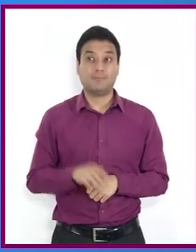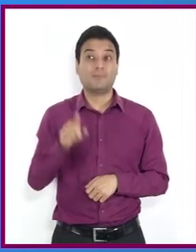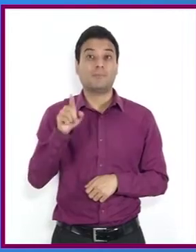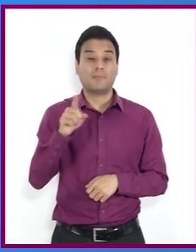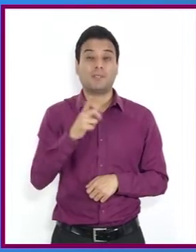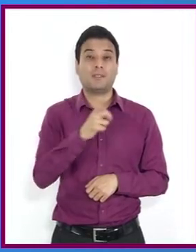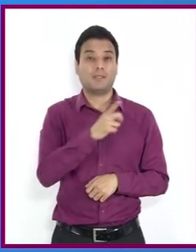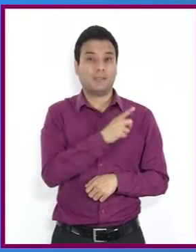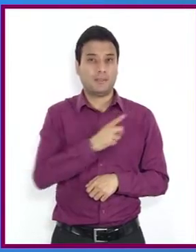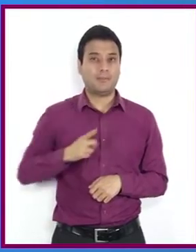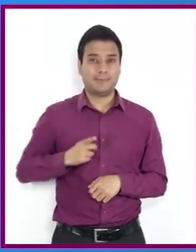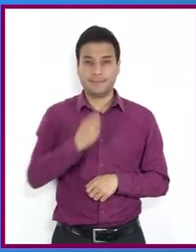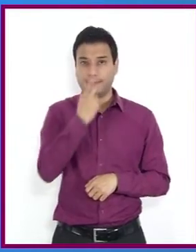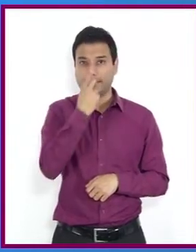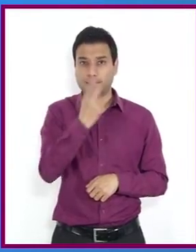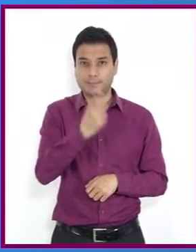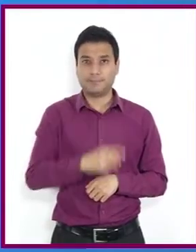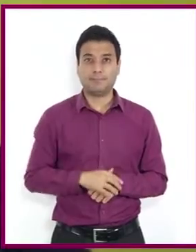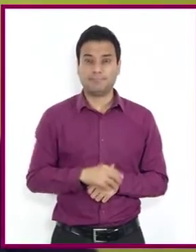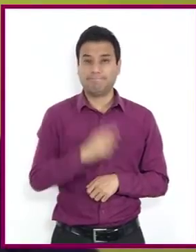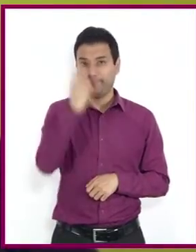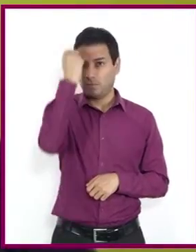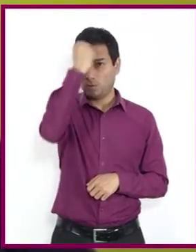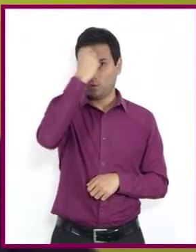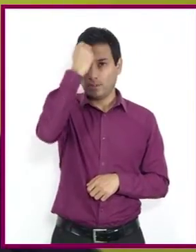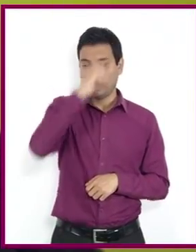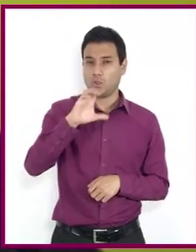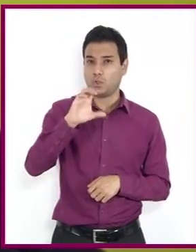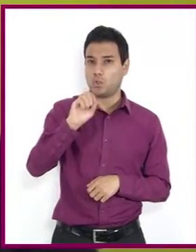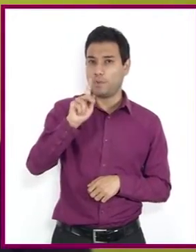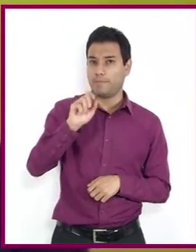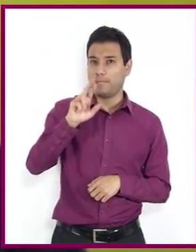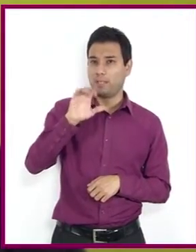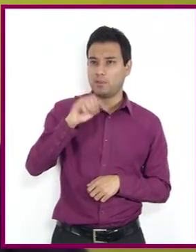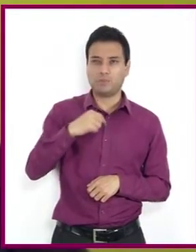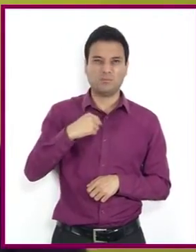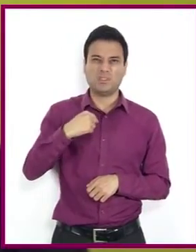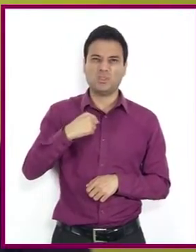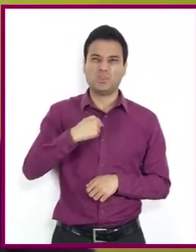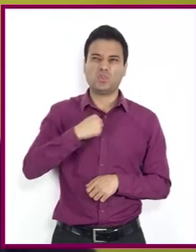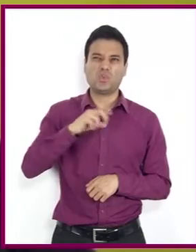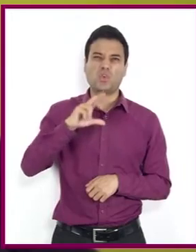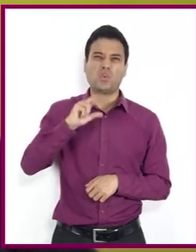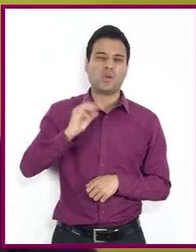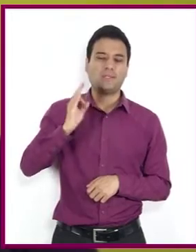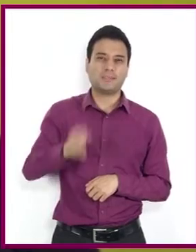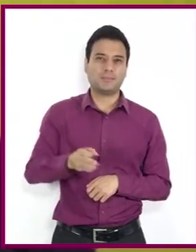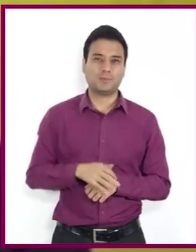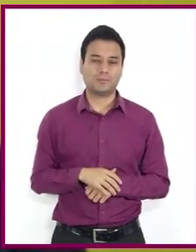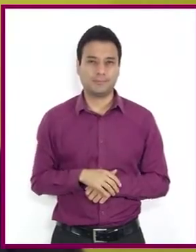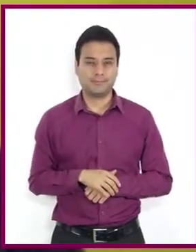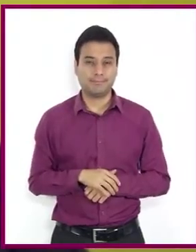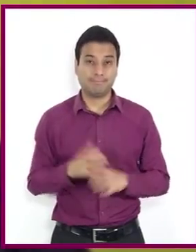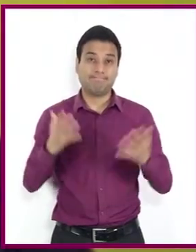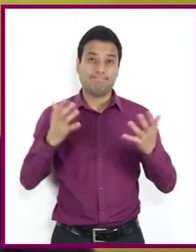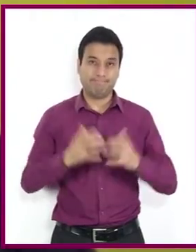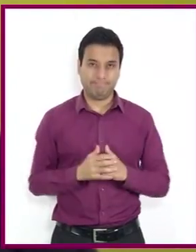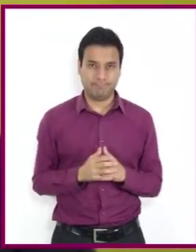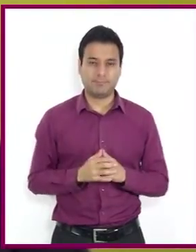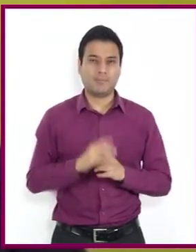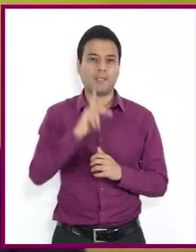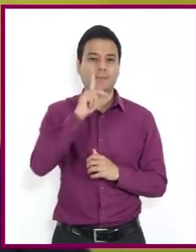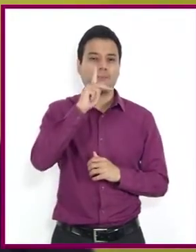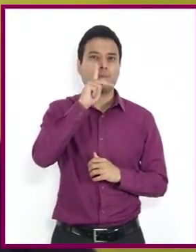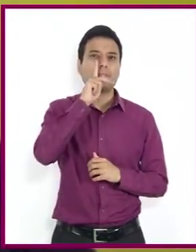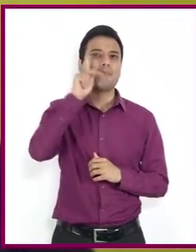que abandonara las ideas copernicanas. Sin embargo, he de decir que el Papa Urbano VIII intercedió por mí